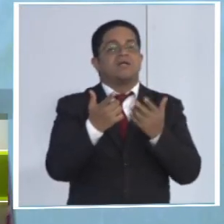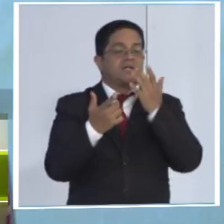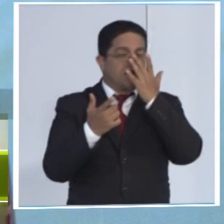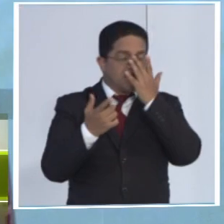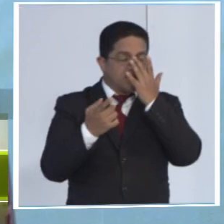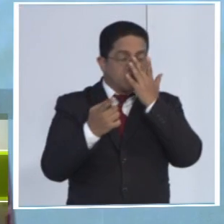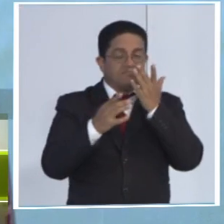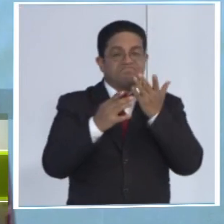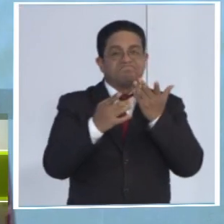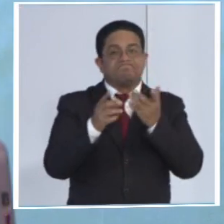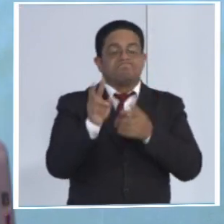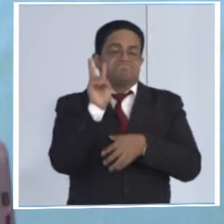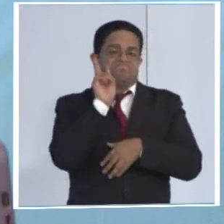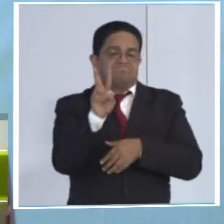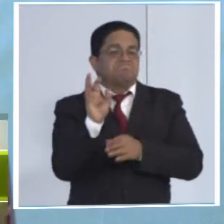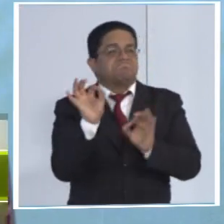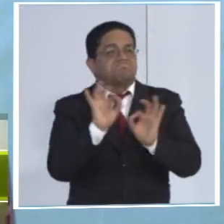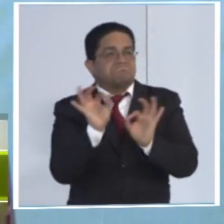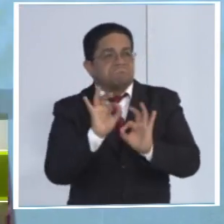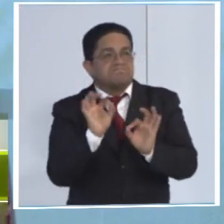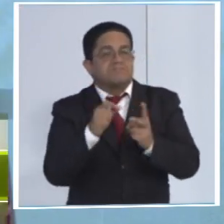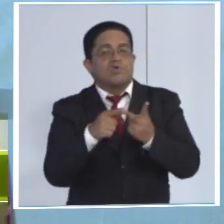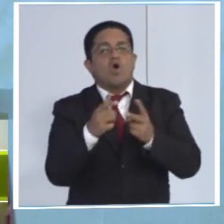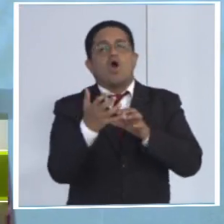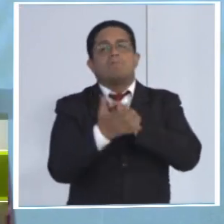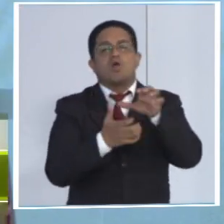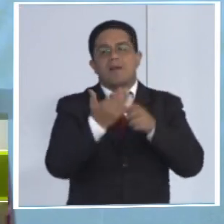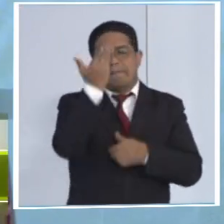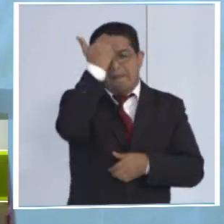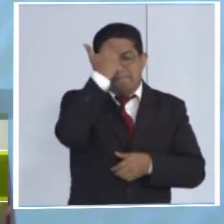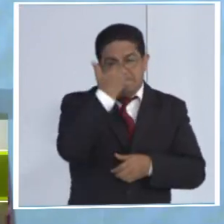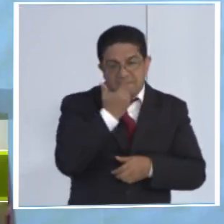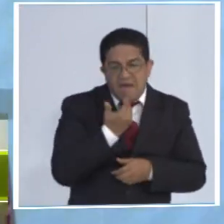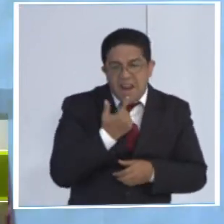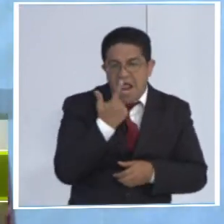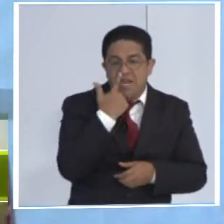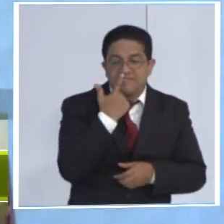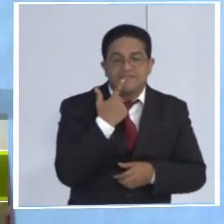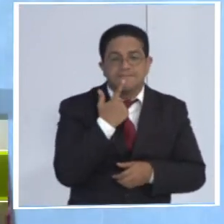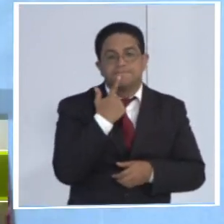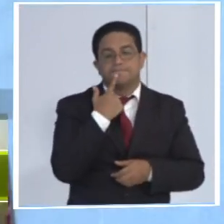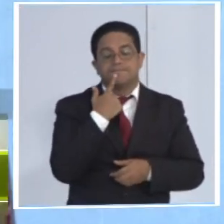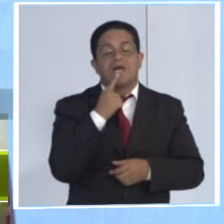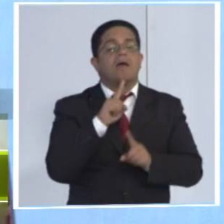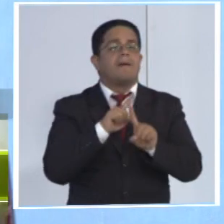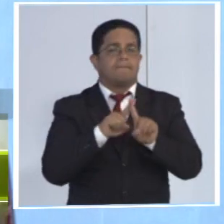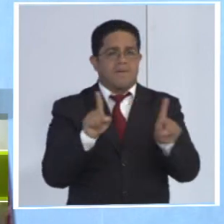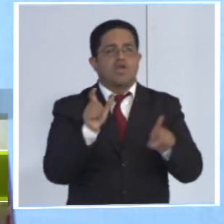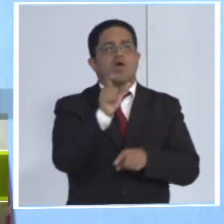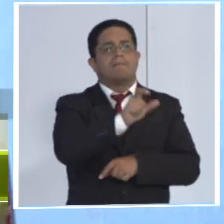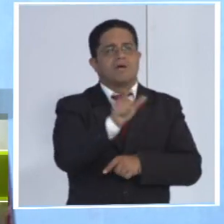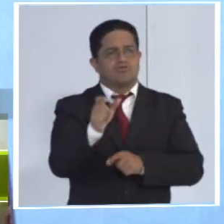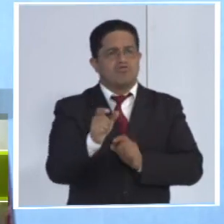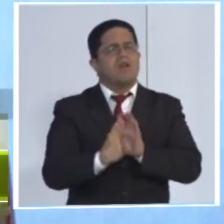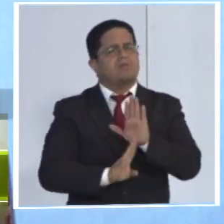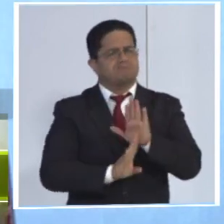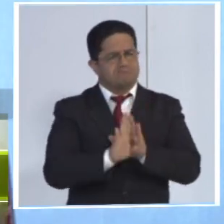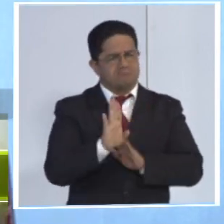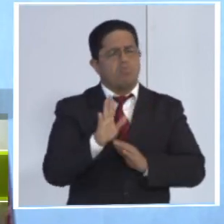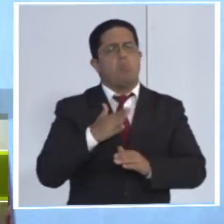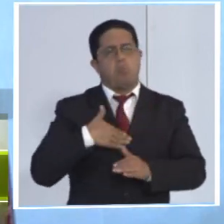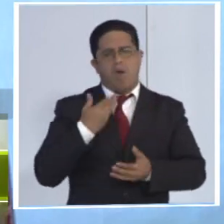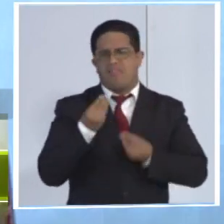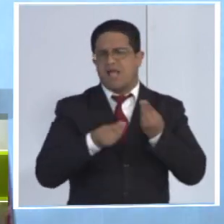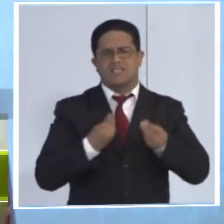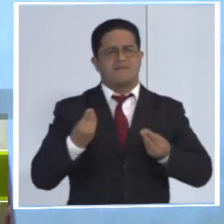tosis palpebral, con alteraciones o una parálisis facial de origen central, pero sin embargo son pacientes que todavía son funcionales, que pueden realizar su